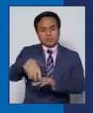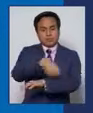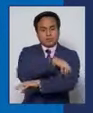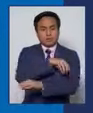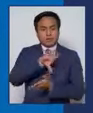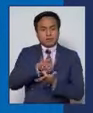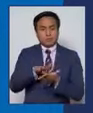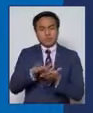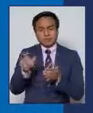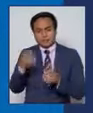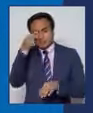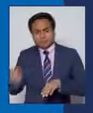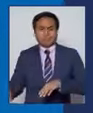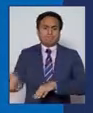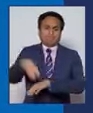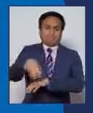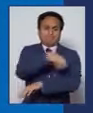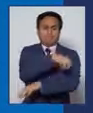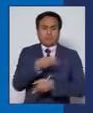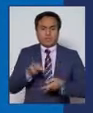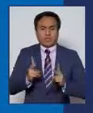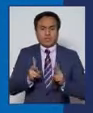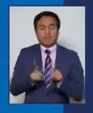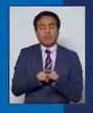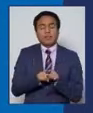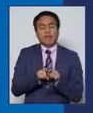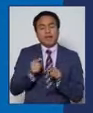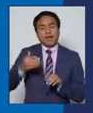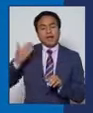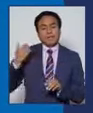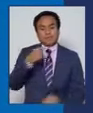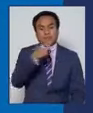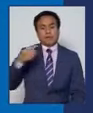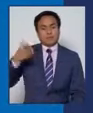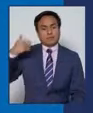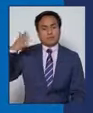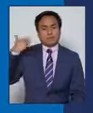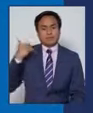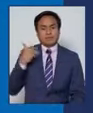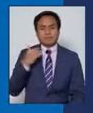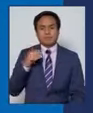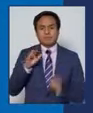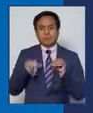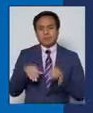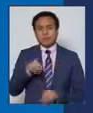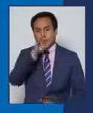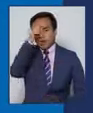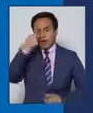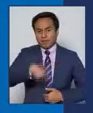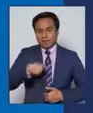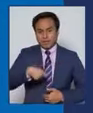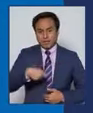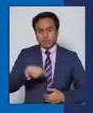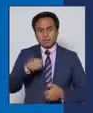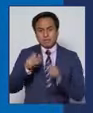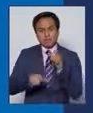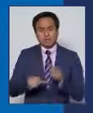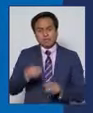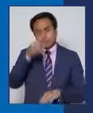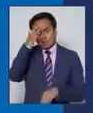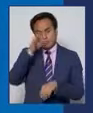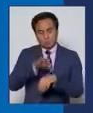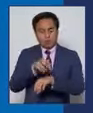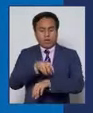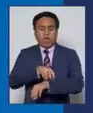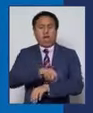regiones del país. Tal como ya sucedió anteriormente, semanas atrás, en las regiones de la Araucanía, en donde se trasladaron pacientes